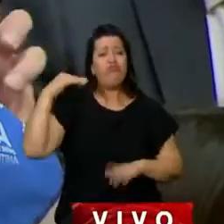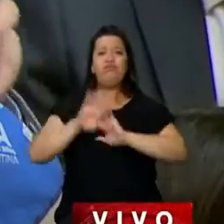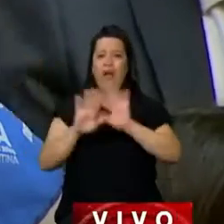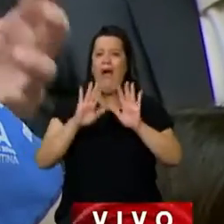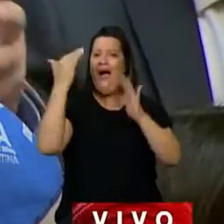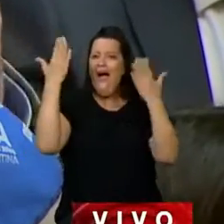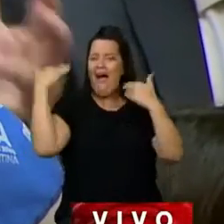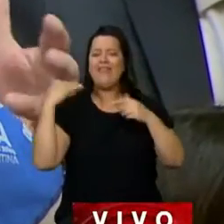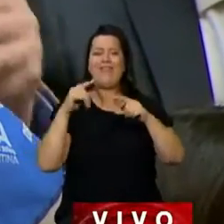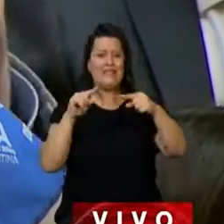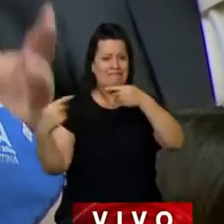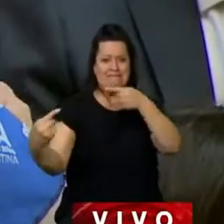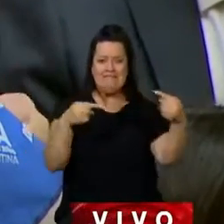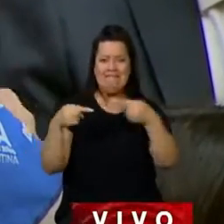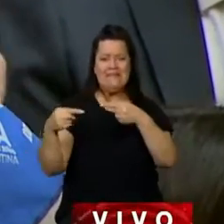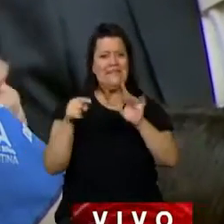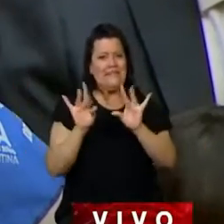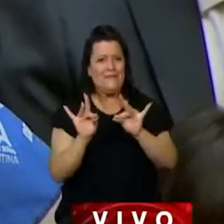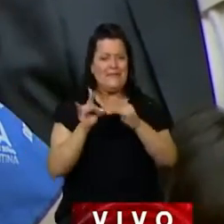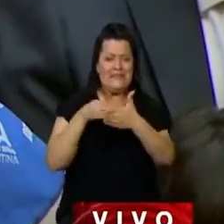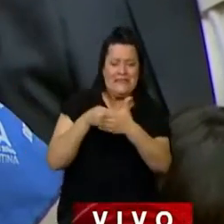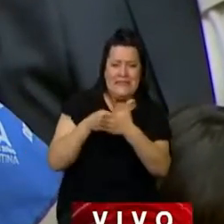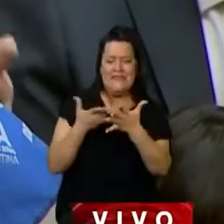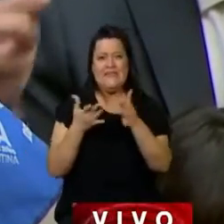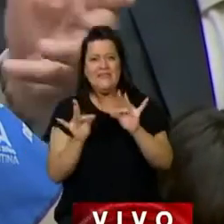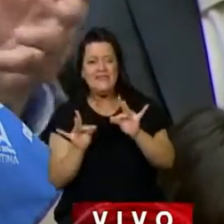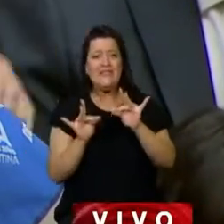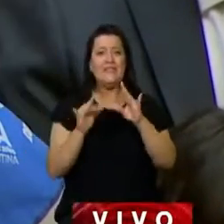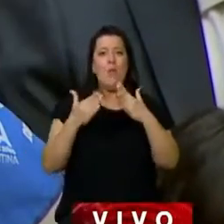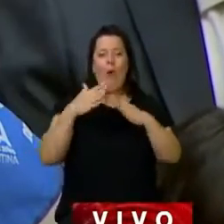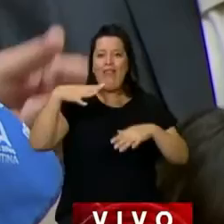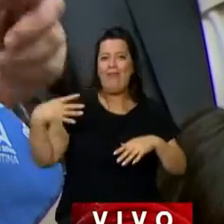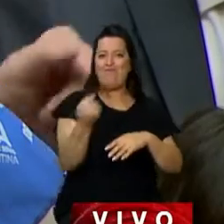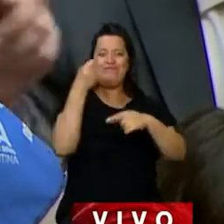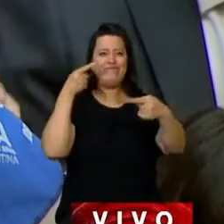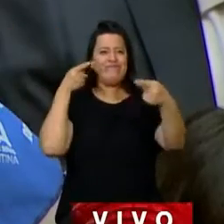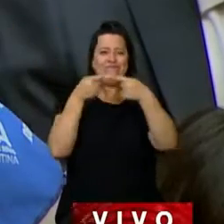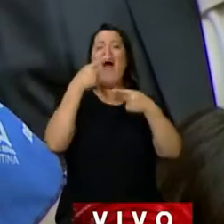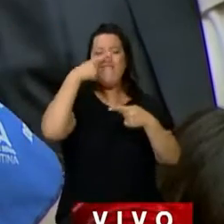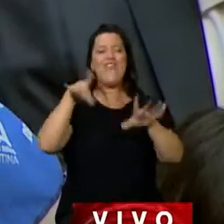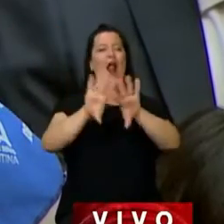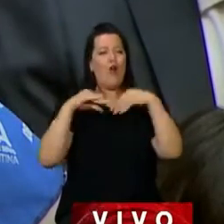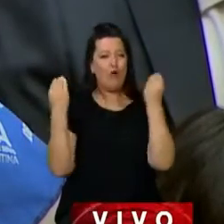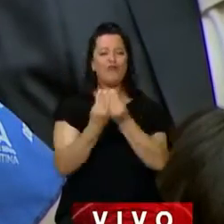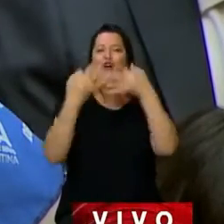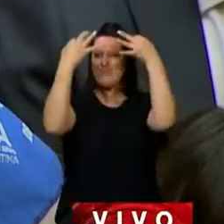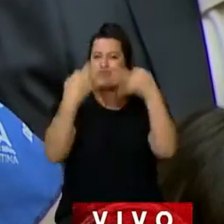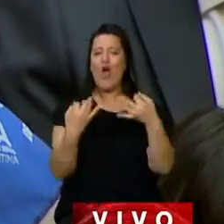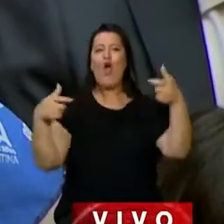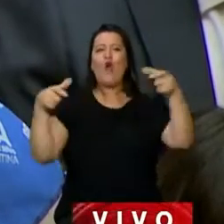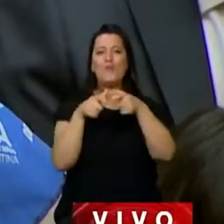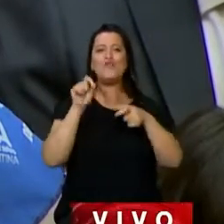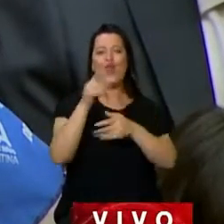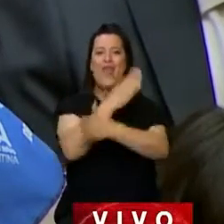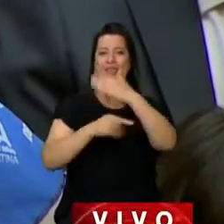diferencias que hacían difícil, imposible y cuando no, poder llegar a esta conclusión a la que hemos llegado en la Comisión de